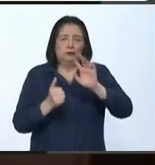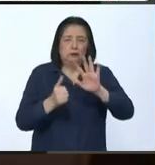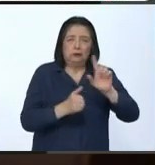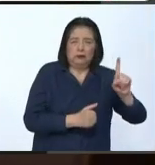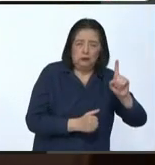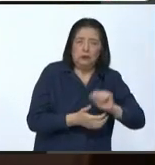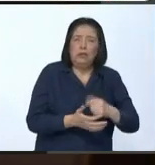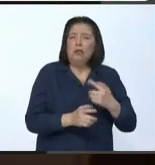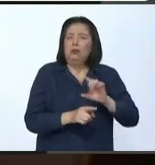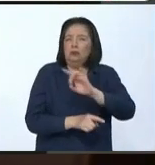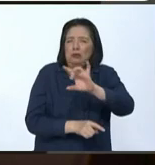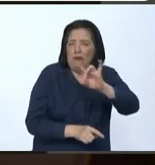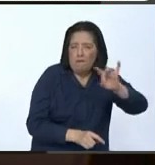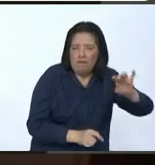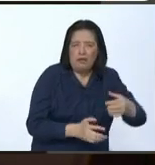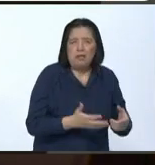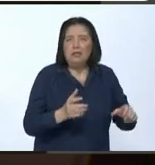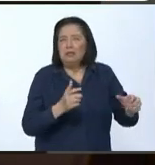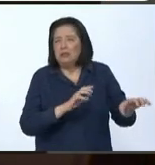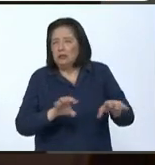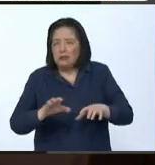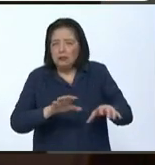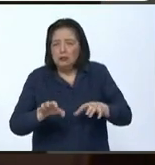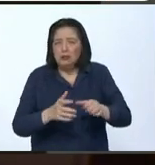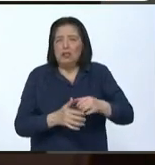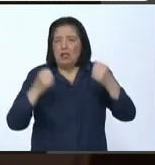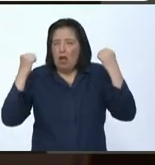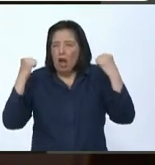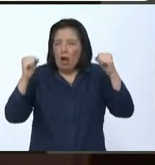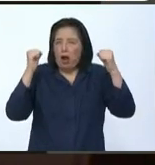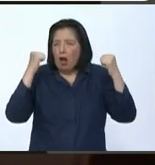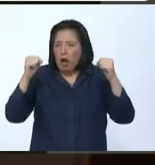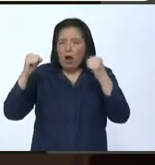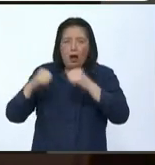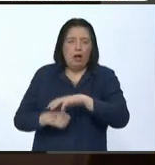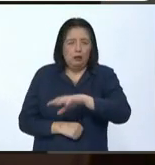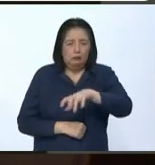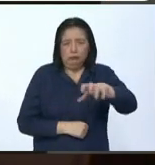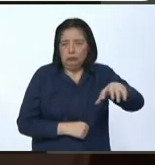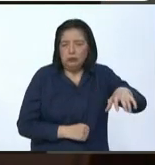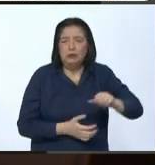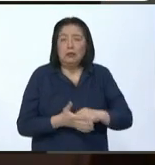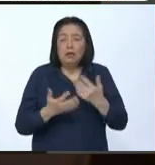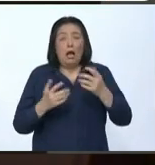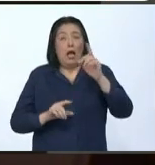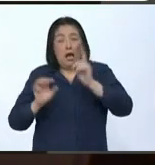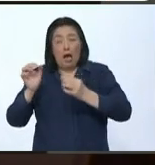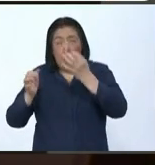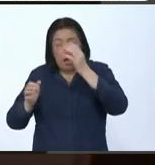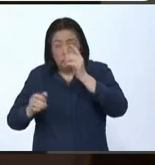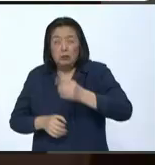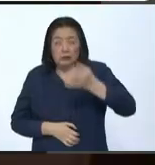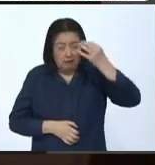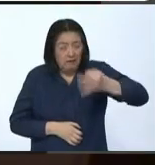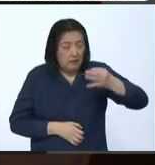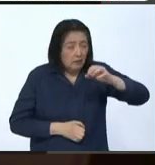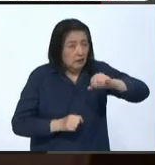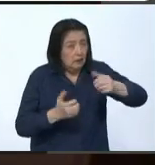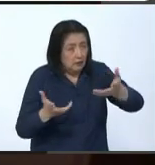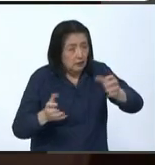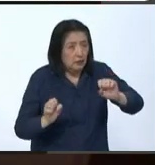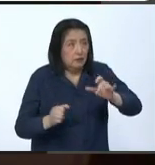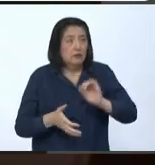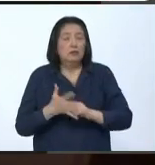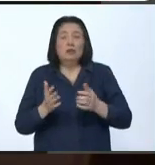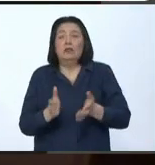1.261 acciones colectivas de protesta, algunas de las cuales fueron verdaderas asonadas, en